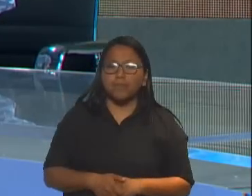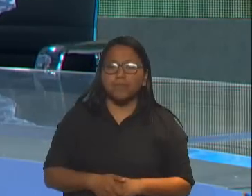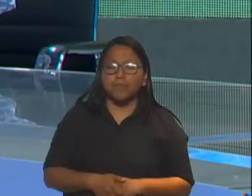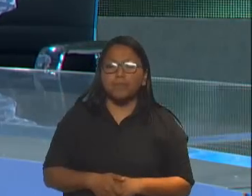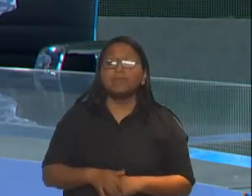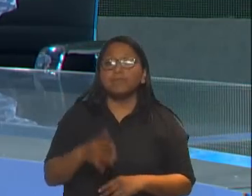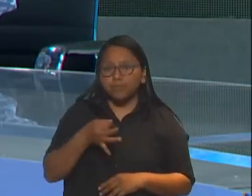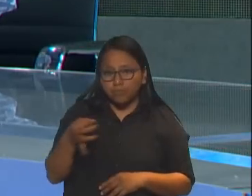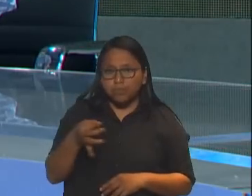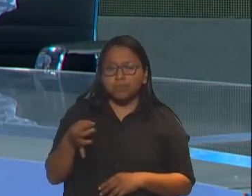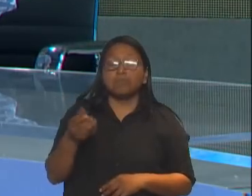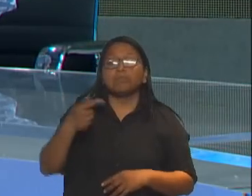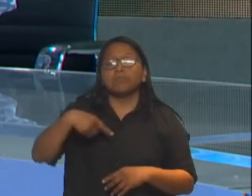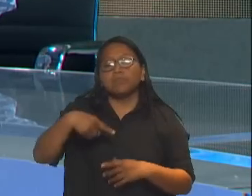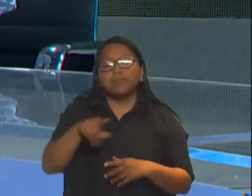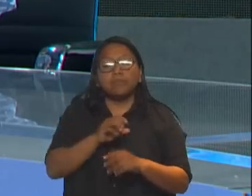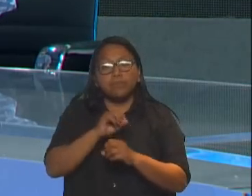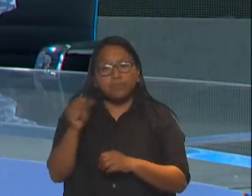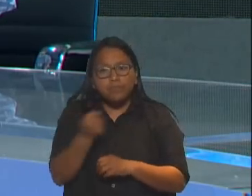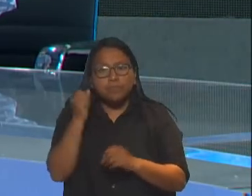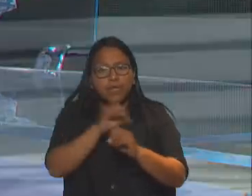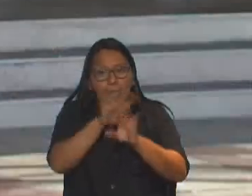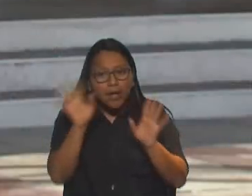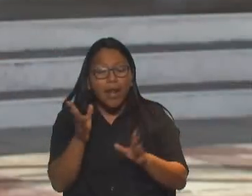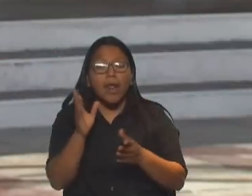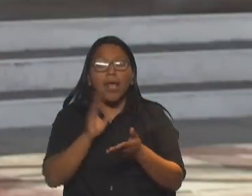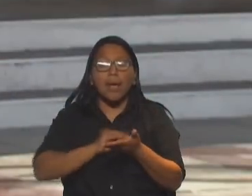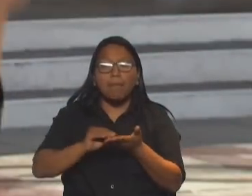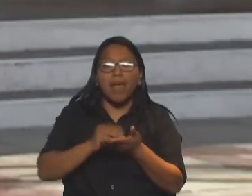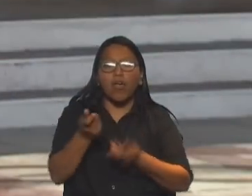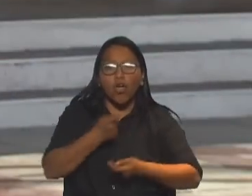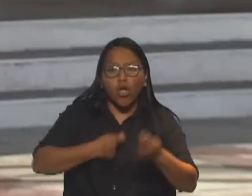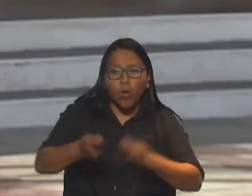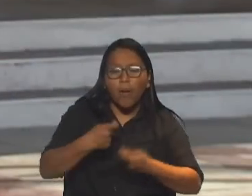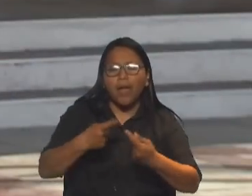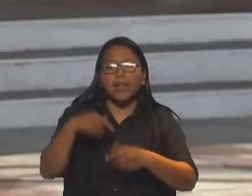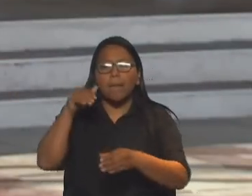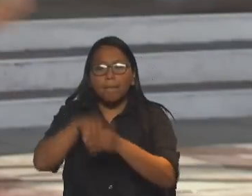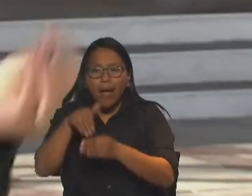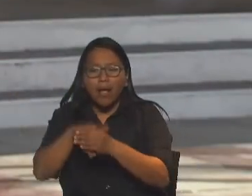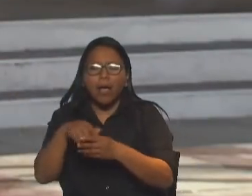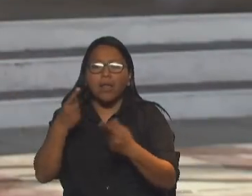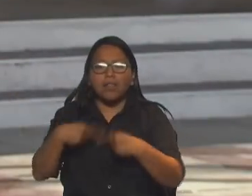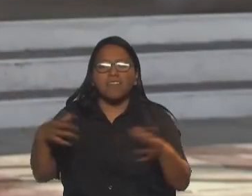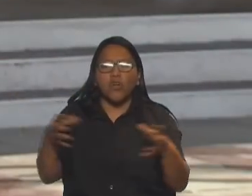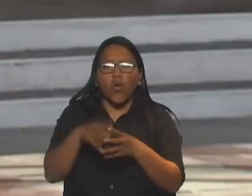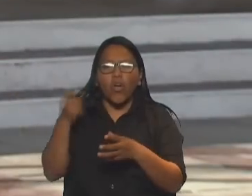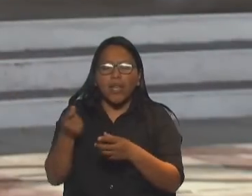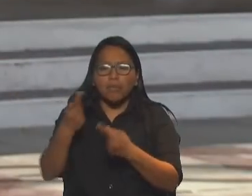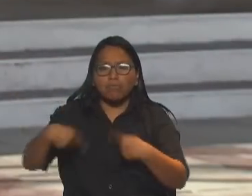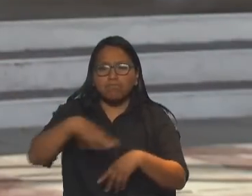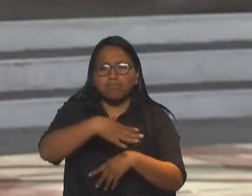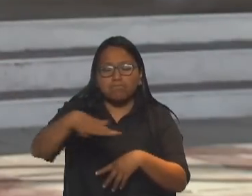así es también es importante aclarar que los empleados de comercio por ejemplo la bancaria de varios gremios en distintos sectores